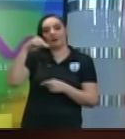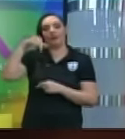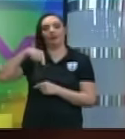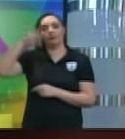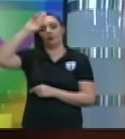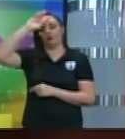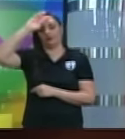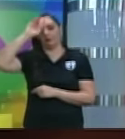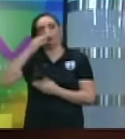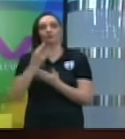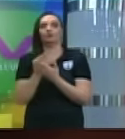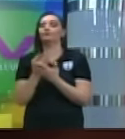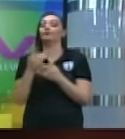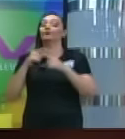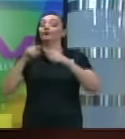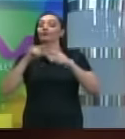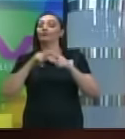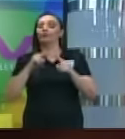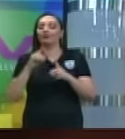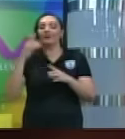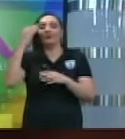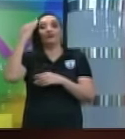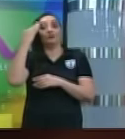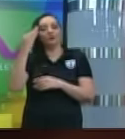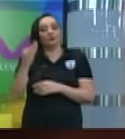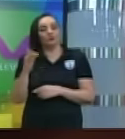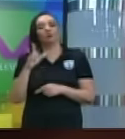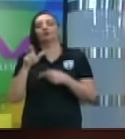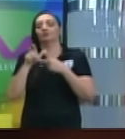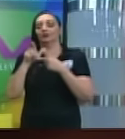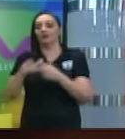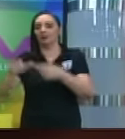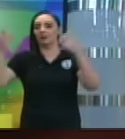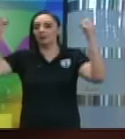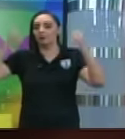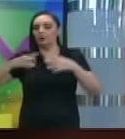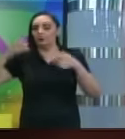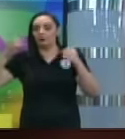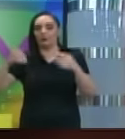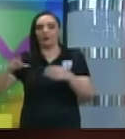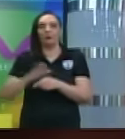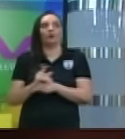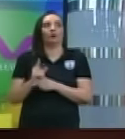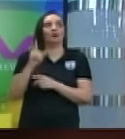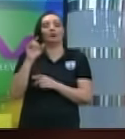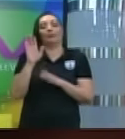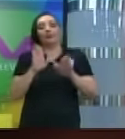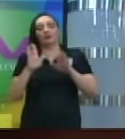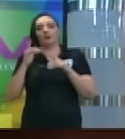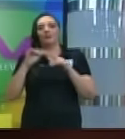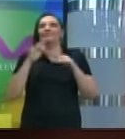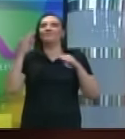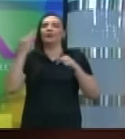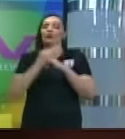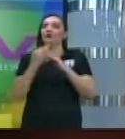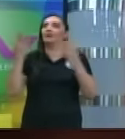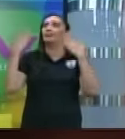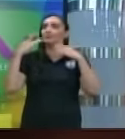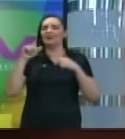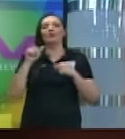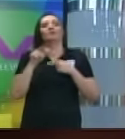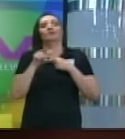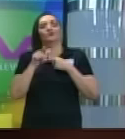Monterrey, esperando que en diferentes lapsos continúe esta condición de lluvia, ya que el entorno, el patrón atmosférico está muy favorable